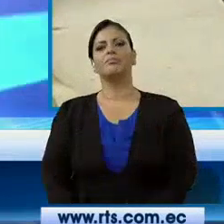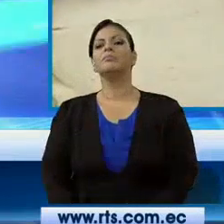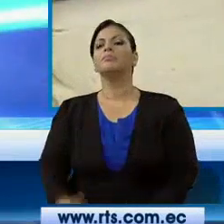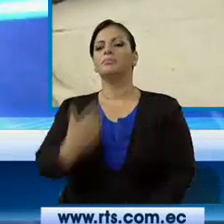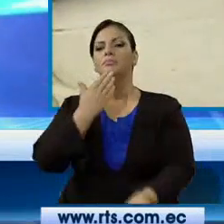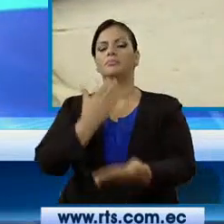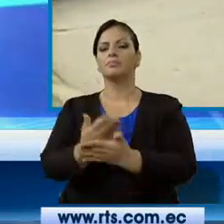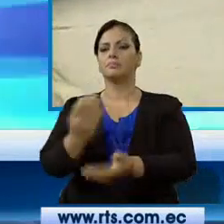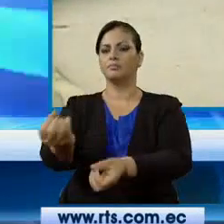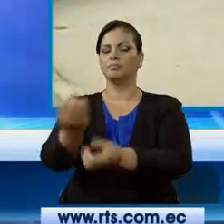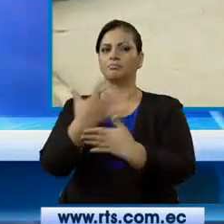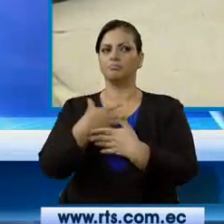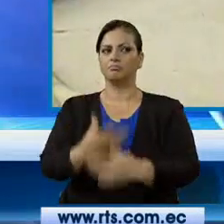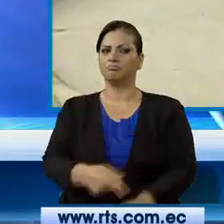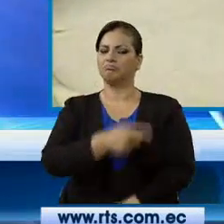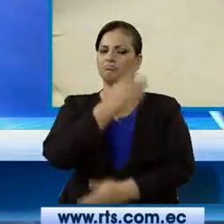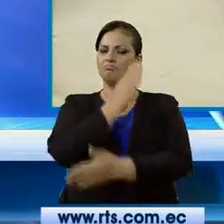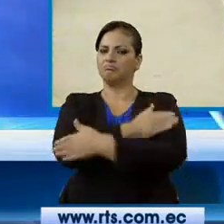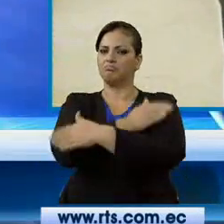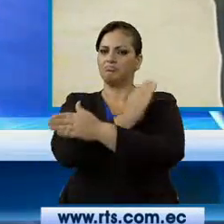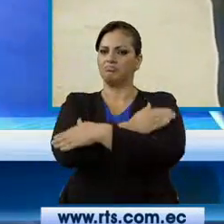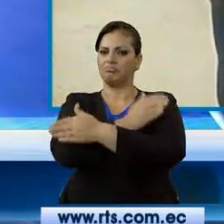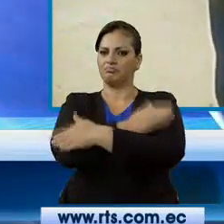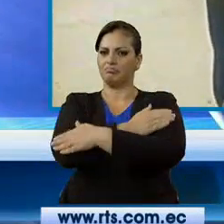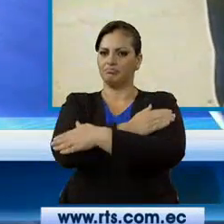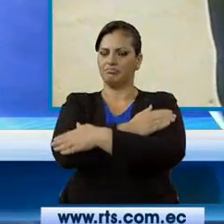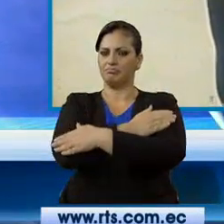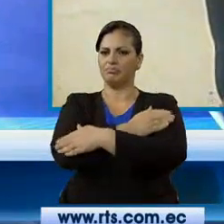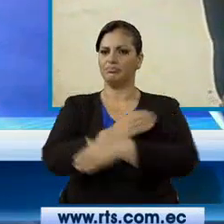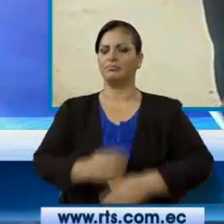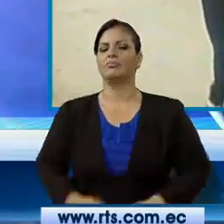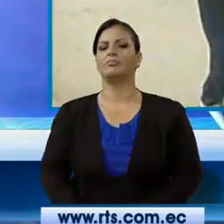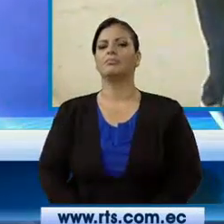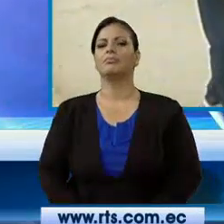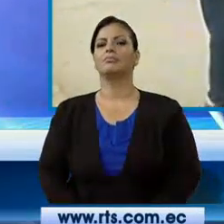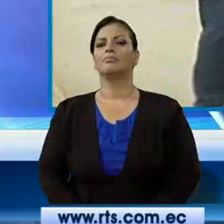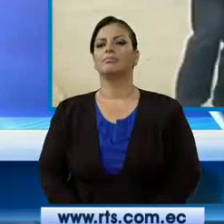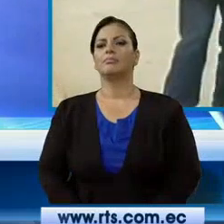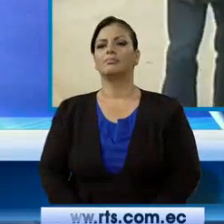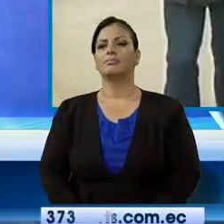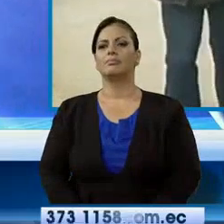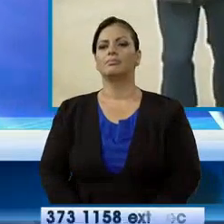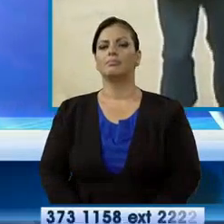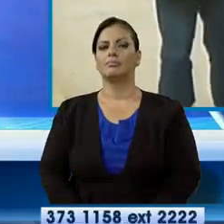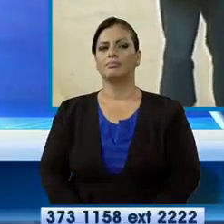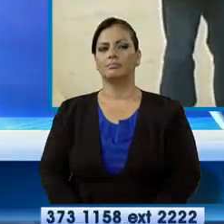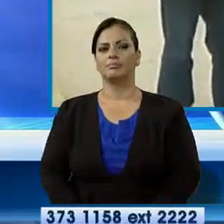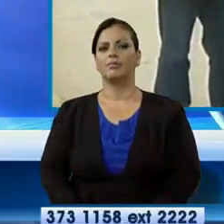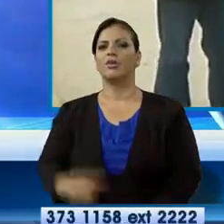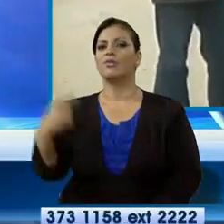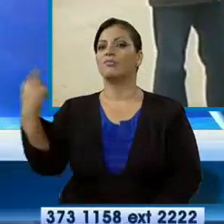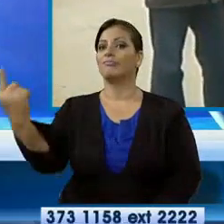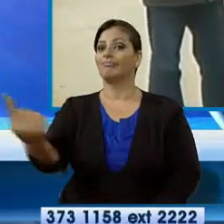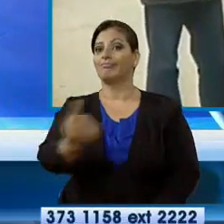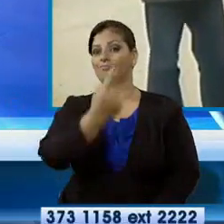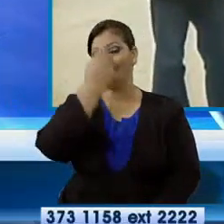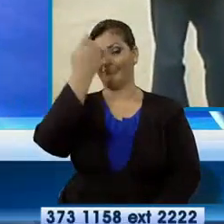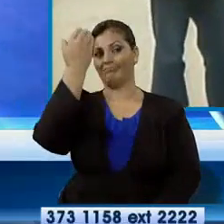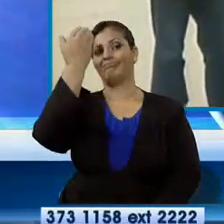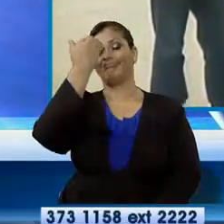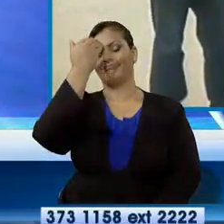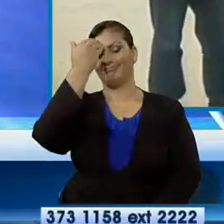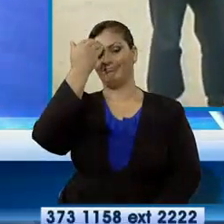que merece la felicitación. Porque, mi querido Jorge, queridos televidentes, Luisa, todos sabemos.